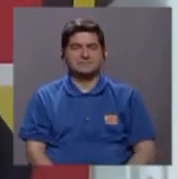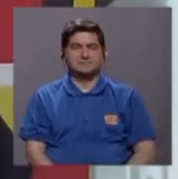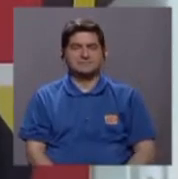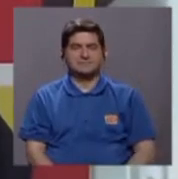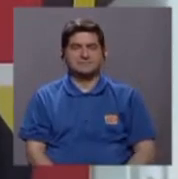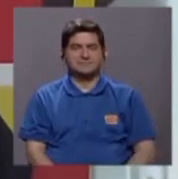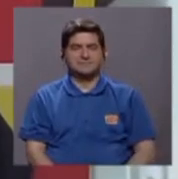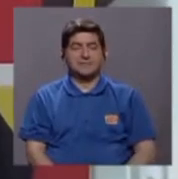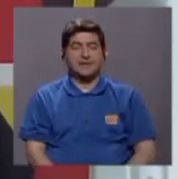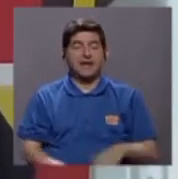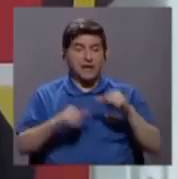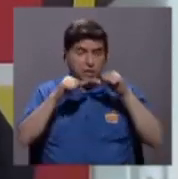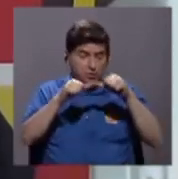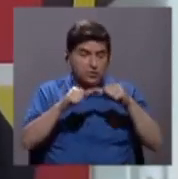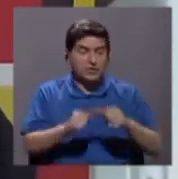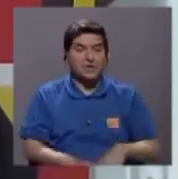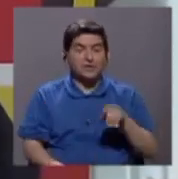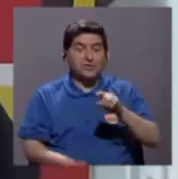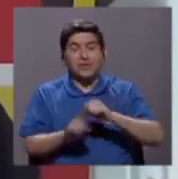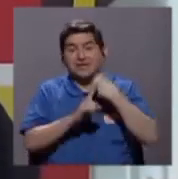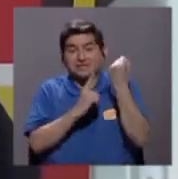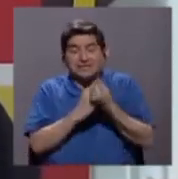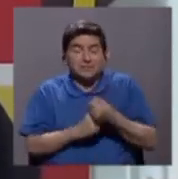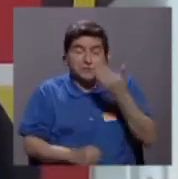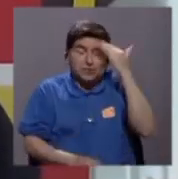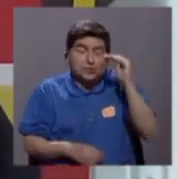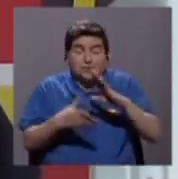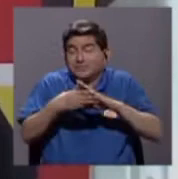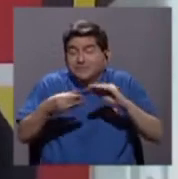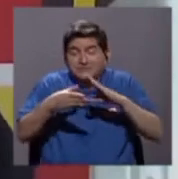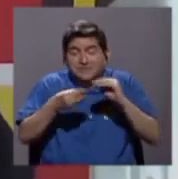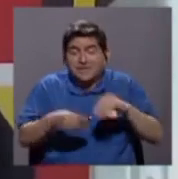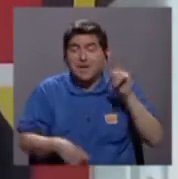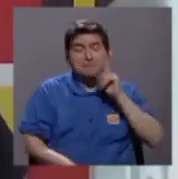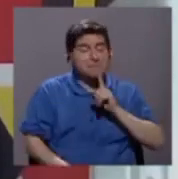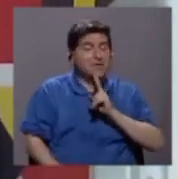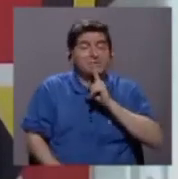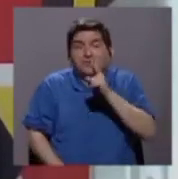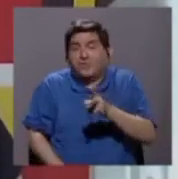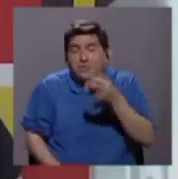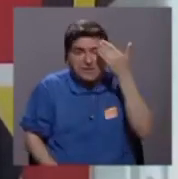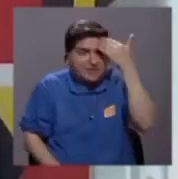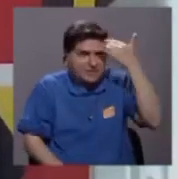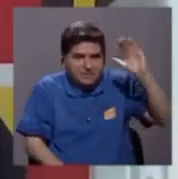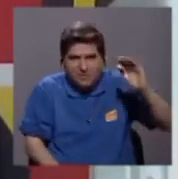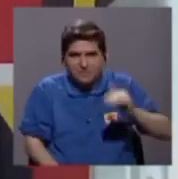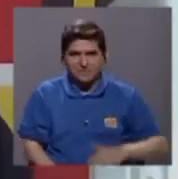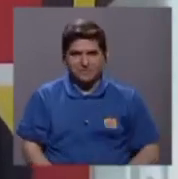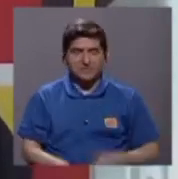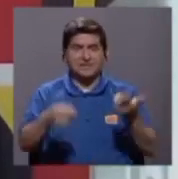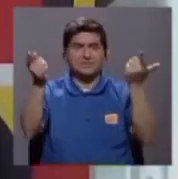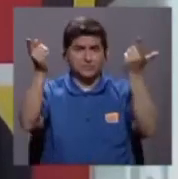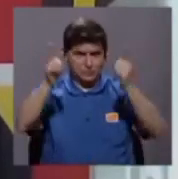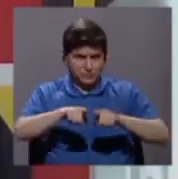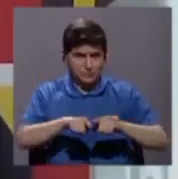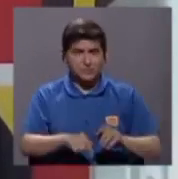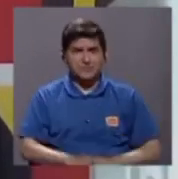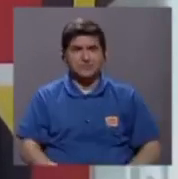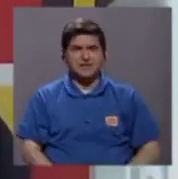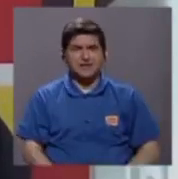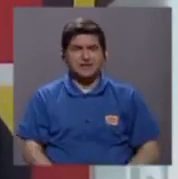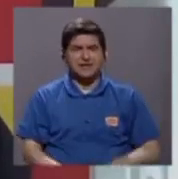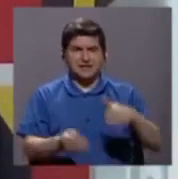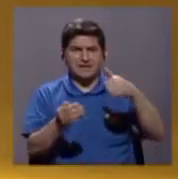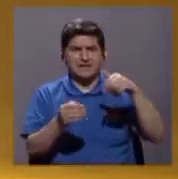él, siguiendo este mito, no sé si es una leyenda, un mito o si es verdad, esto ocurre en cartas